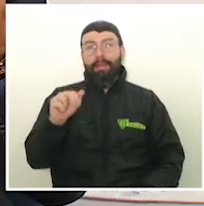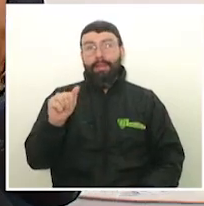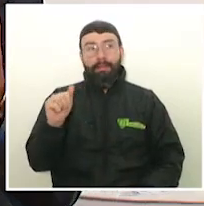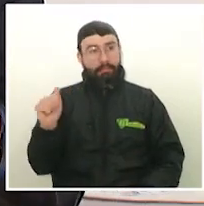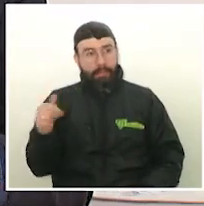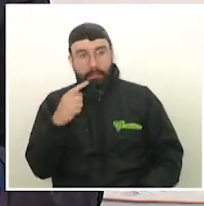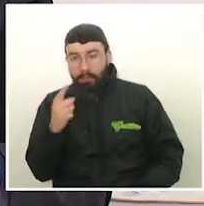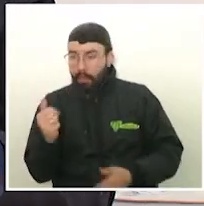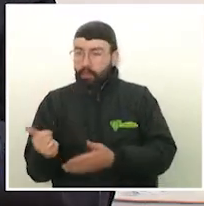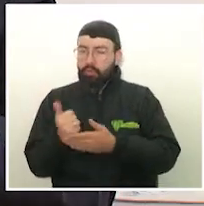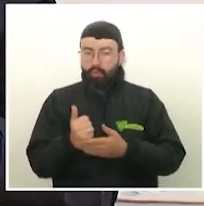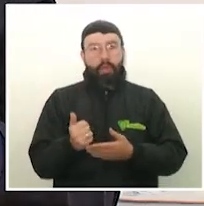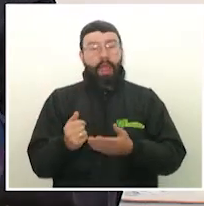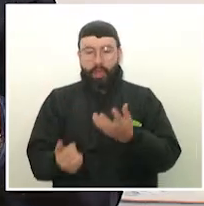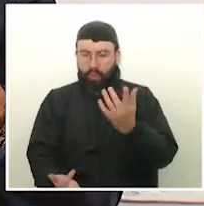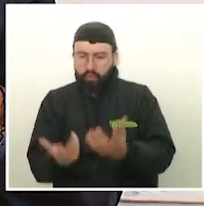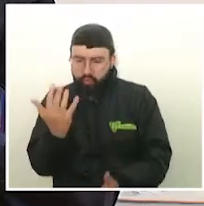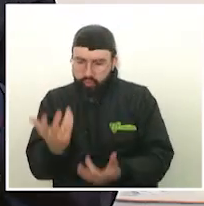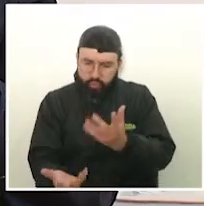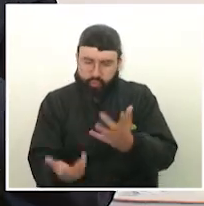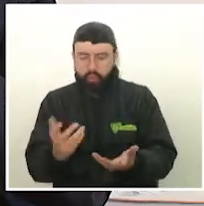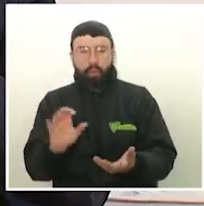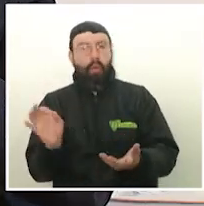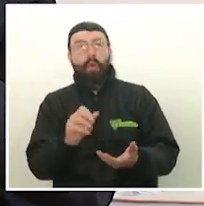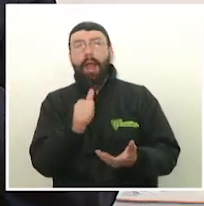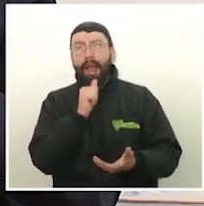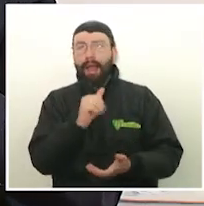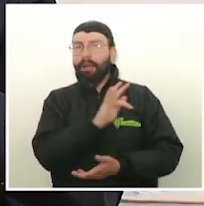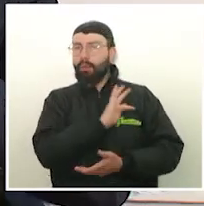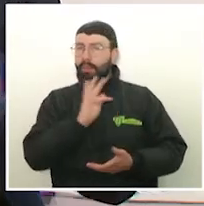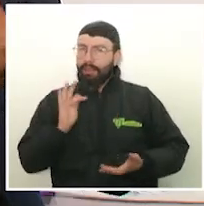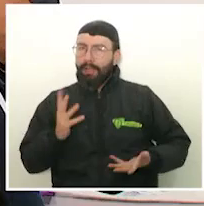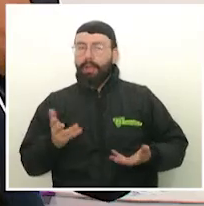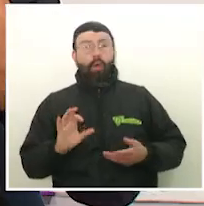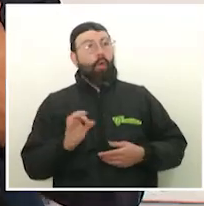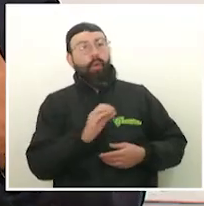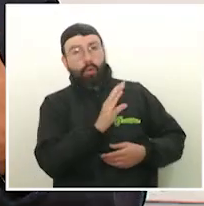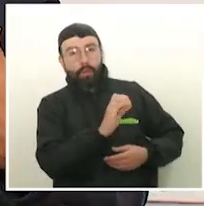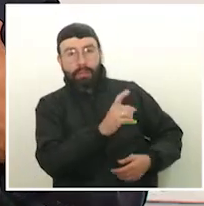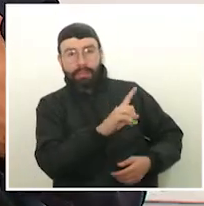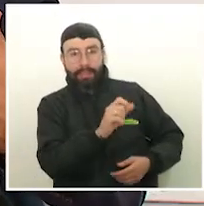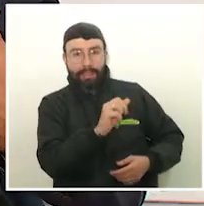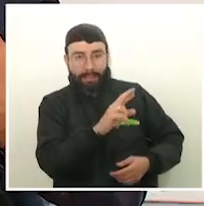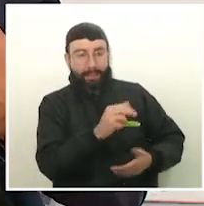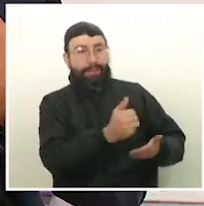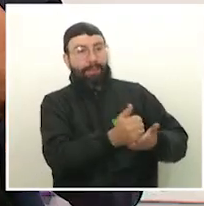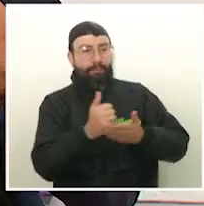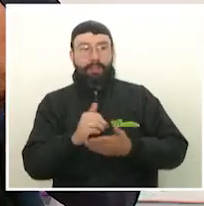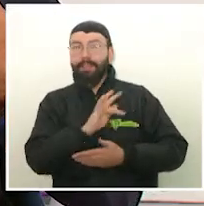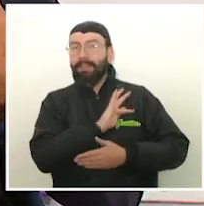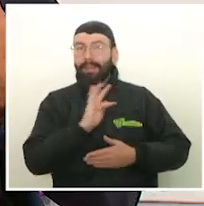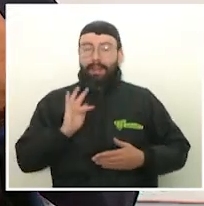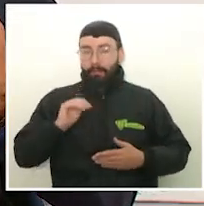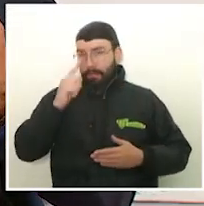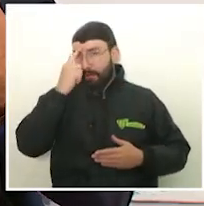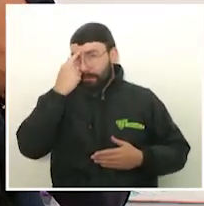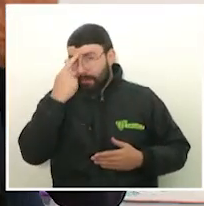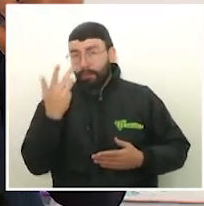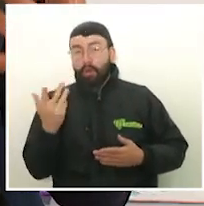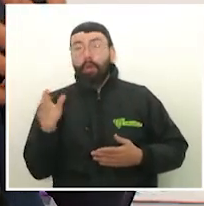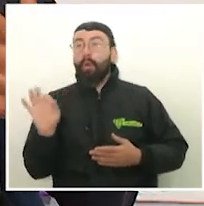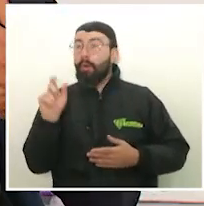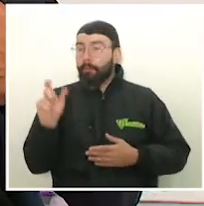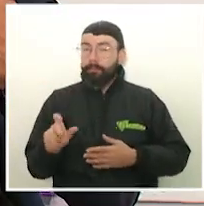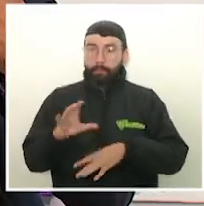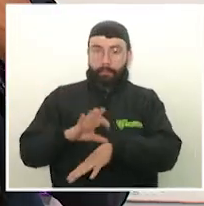y lo de hidroterapia, y con su hija Ángela, y así con César hacemos terapias ayurvedas, y con el doctor Héctor